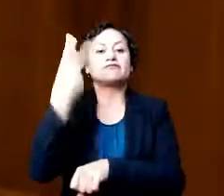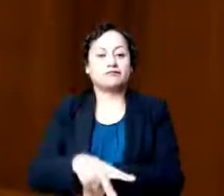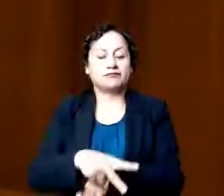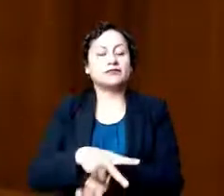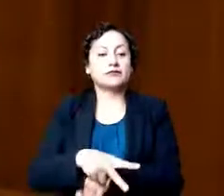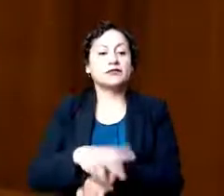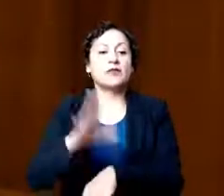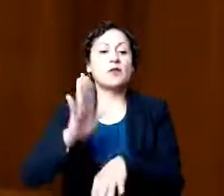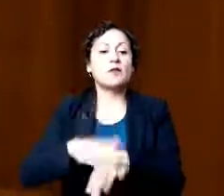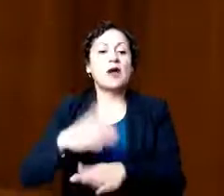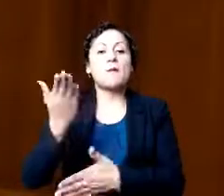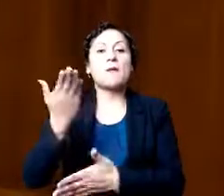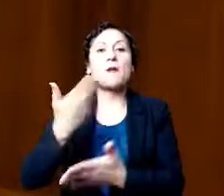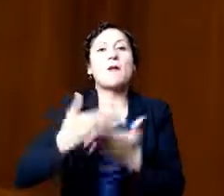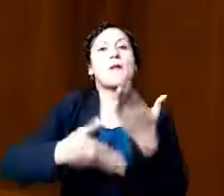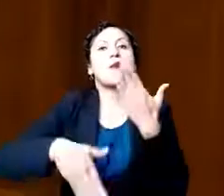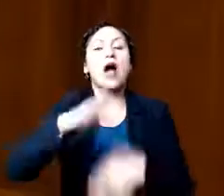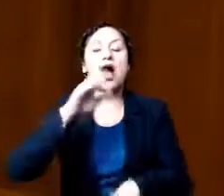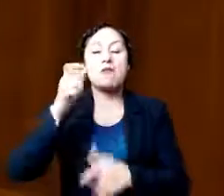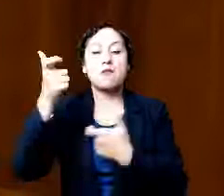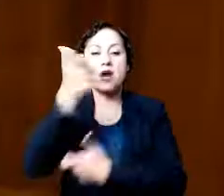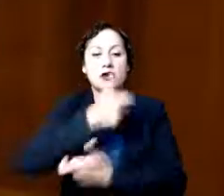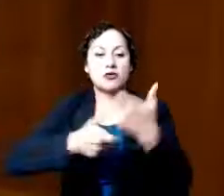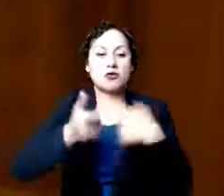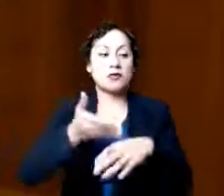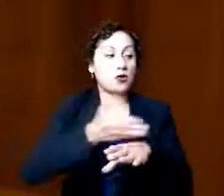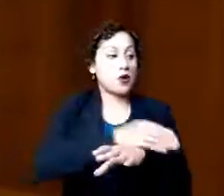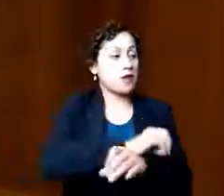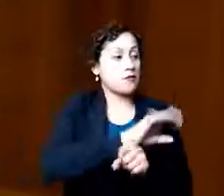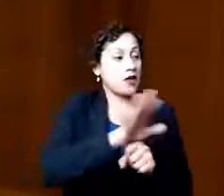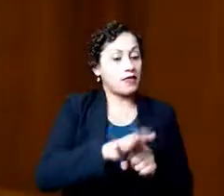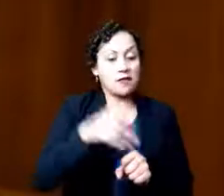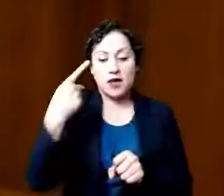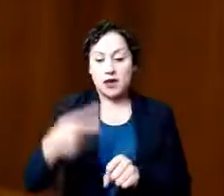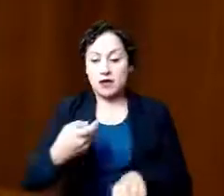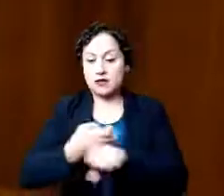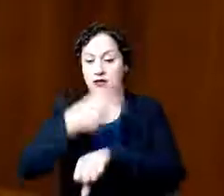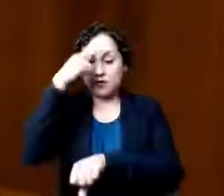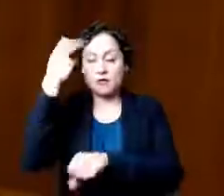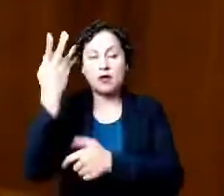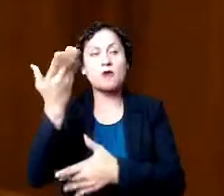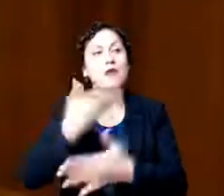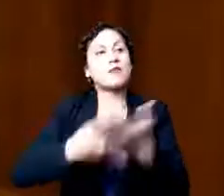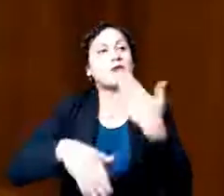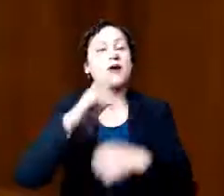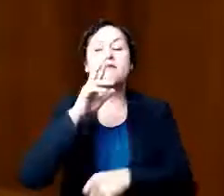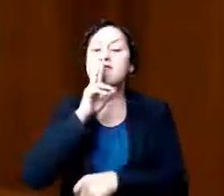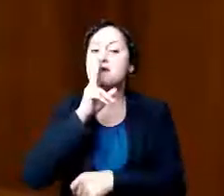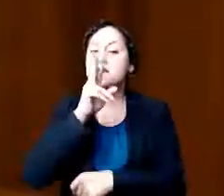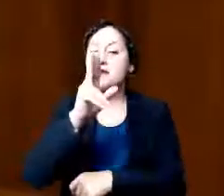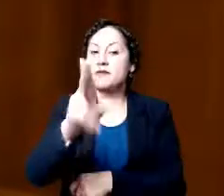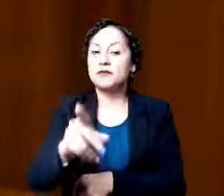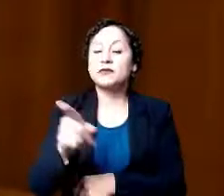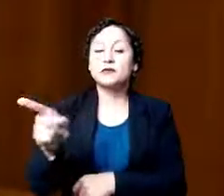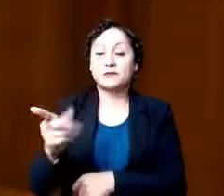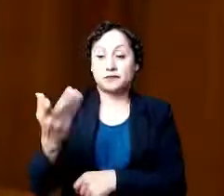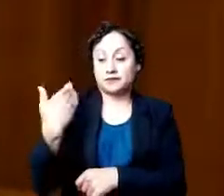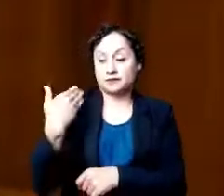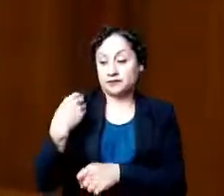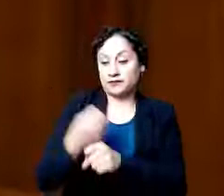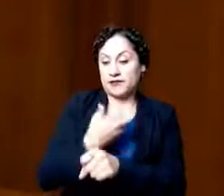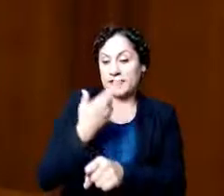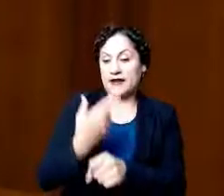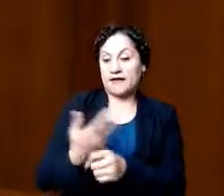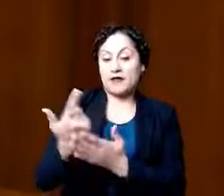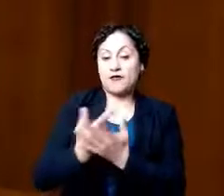se ha recuperado en términos económicos a causa de la pandemia y además, pues seguramente lo compartió el secretario de Finanzas hace unos momentos,